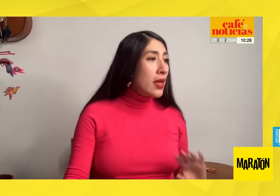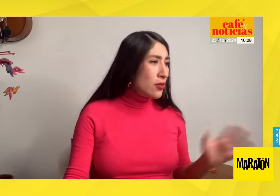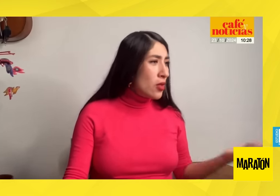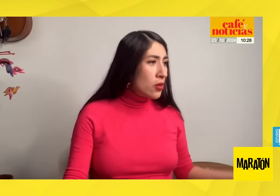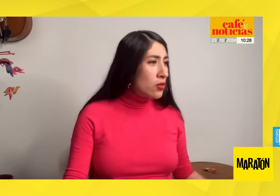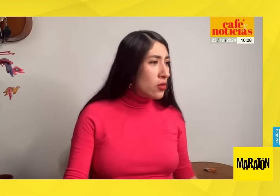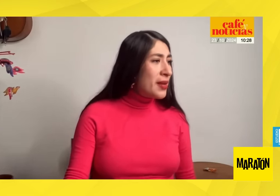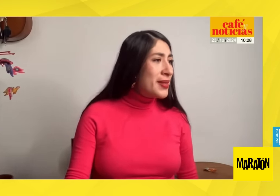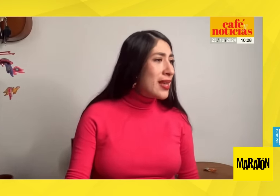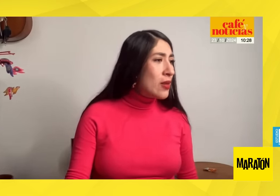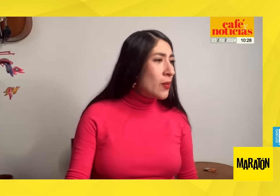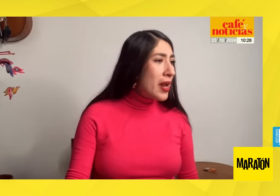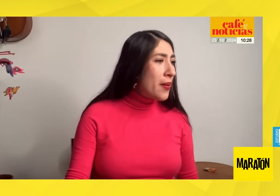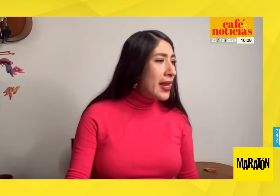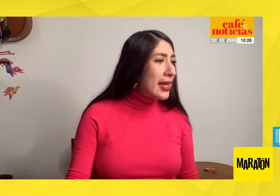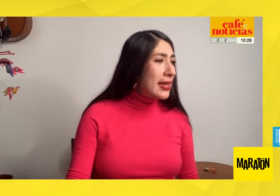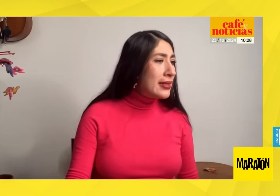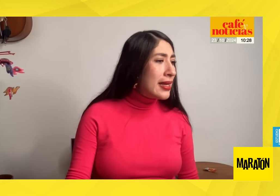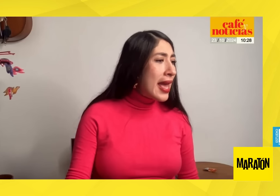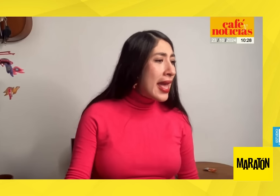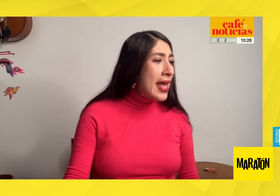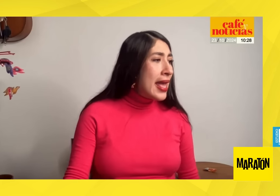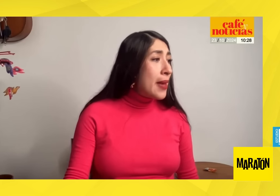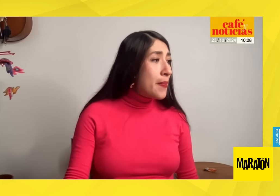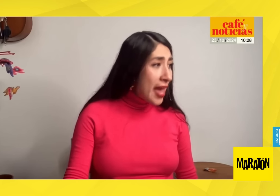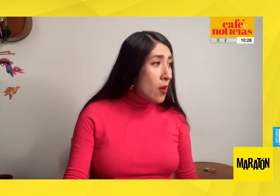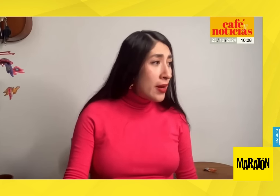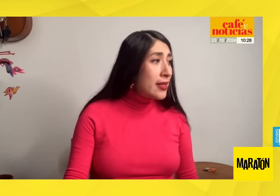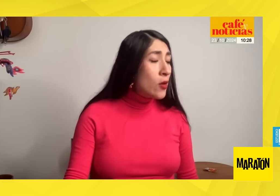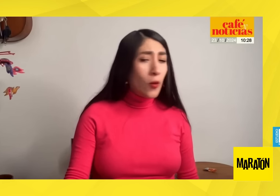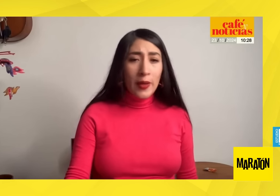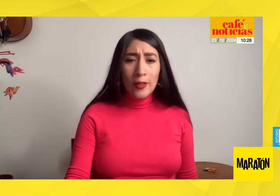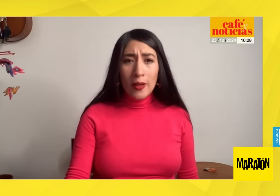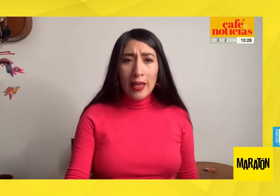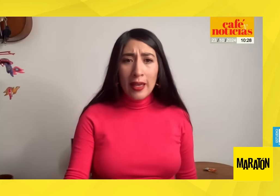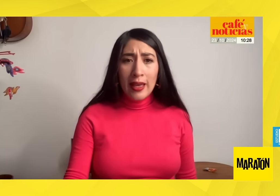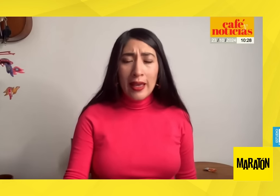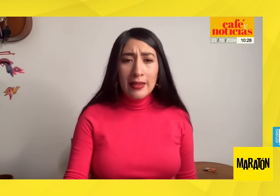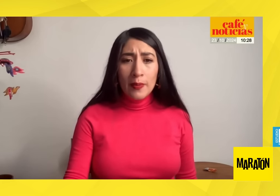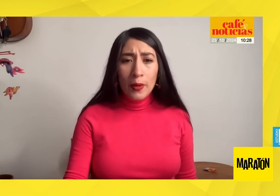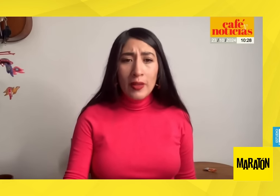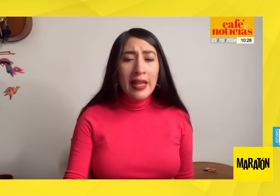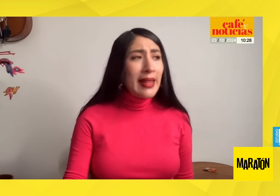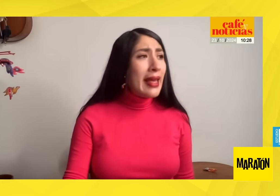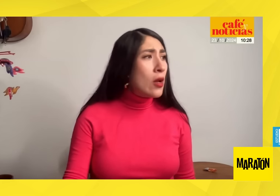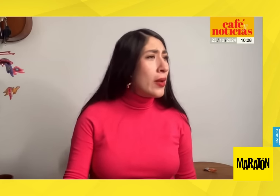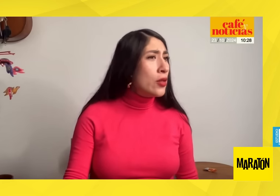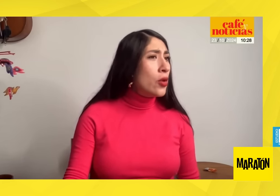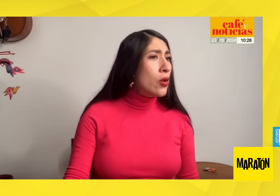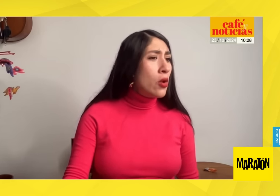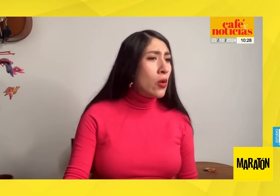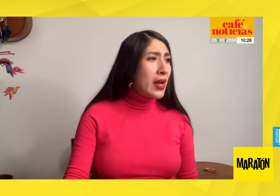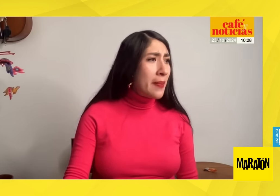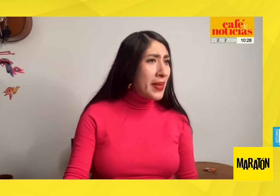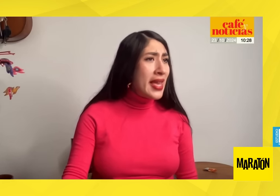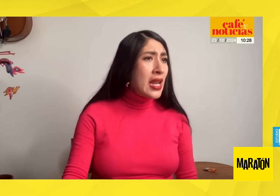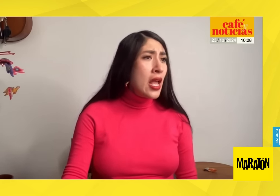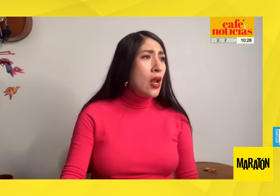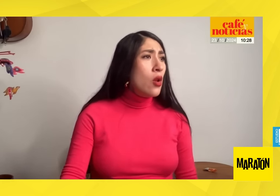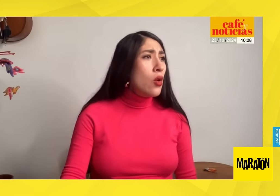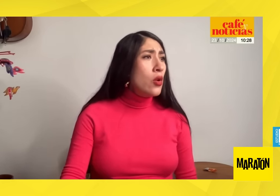público estoy justo revisando para ver eh si ya enviaron ese documento que que es importante en cuanto lo